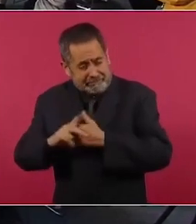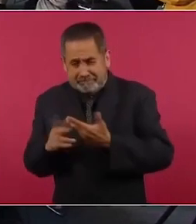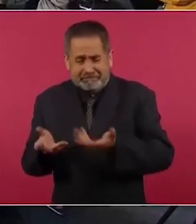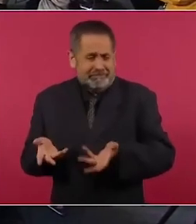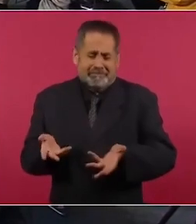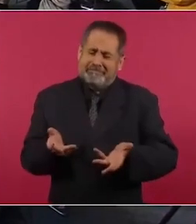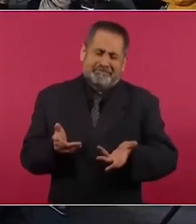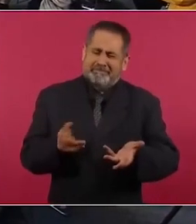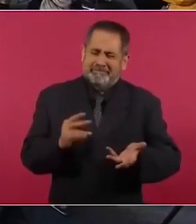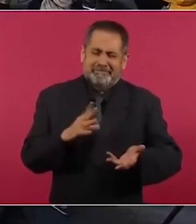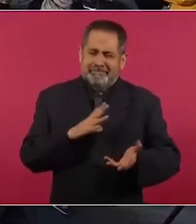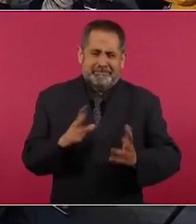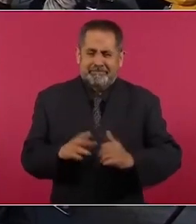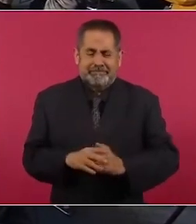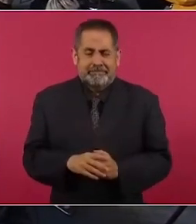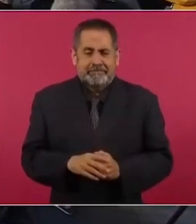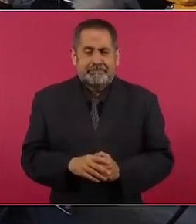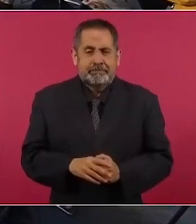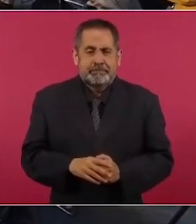¿Sí?